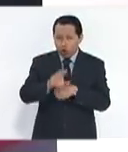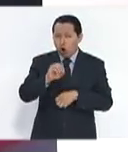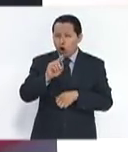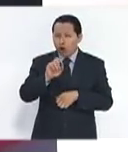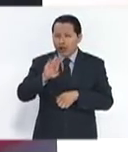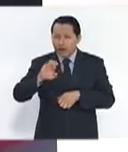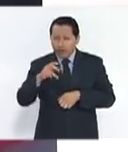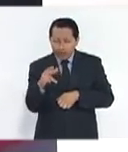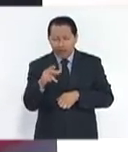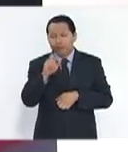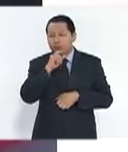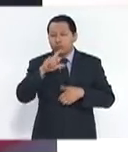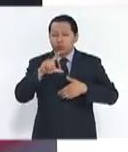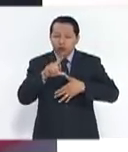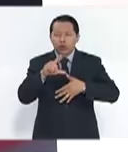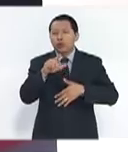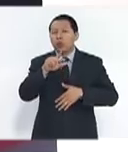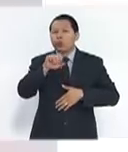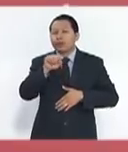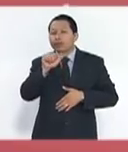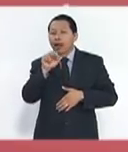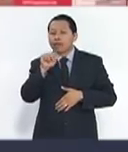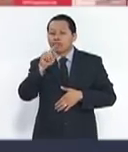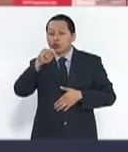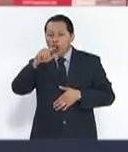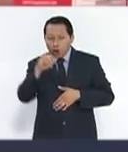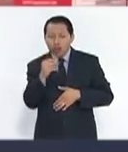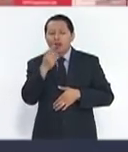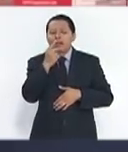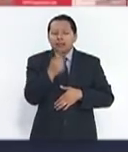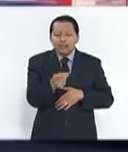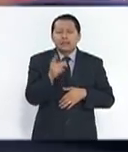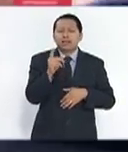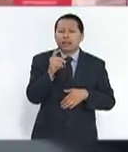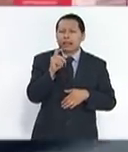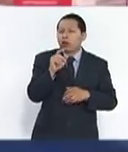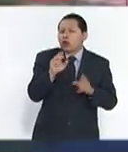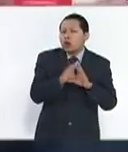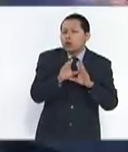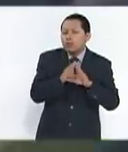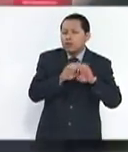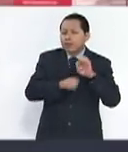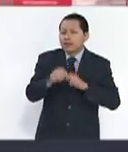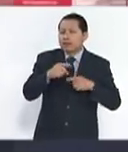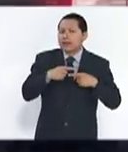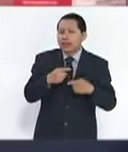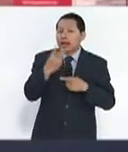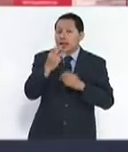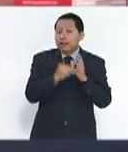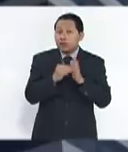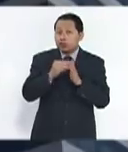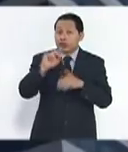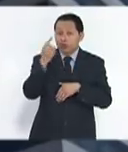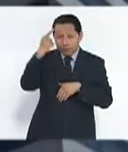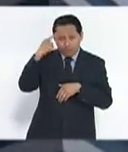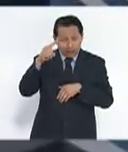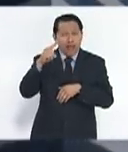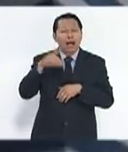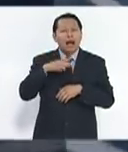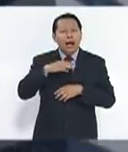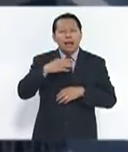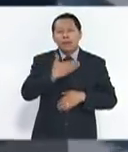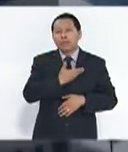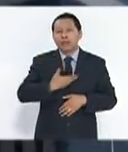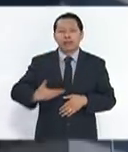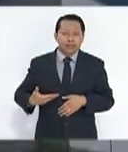Odebrecht en Latinoamérica, Luis Antonio Mameri, confirmó que la empresa entregó $3 millones para impulsar la campaña de la